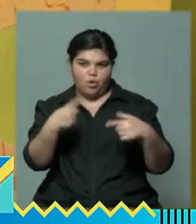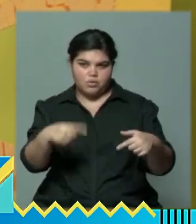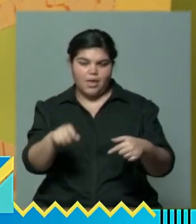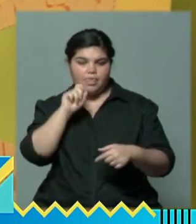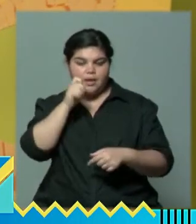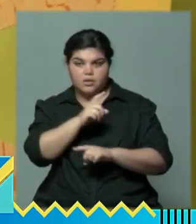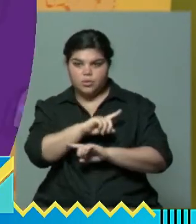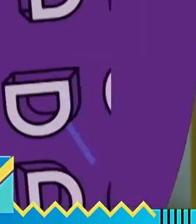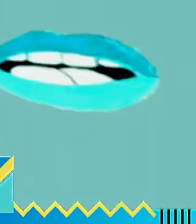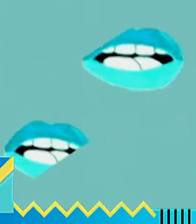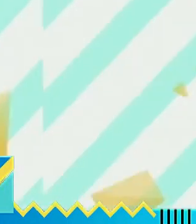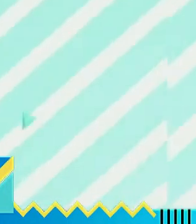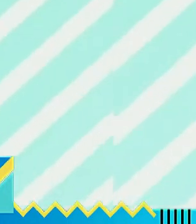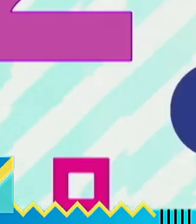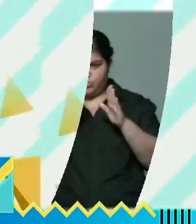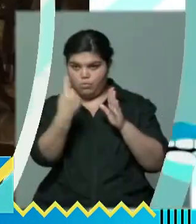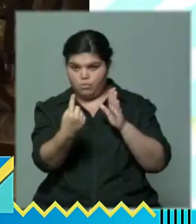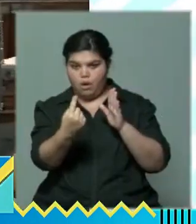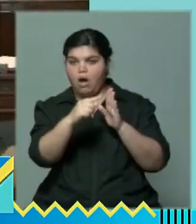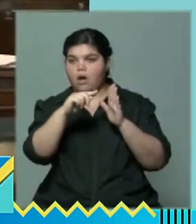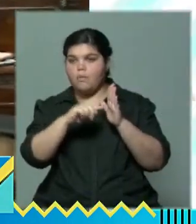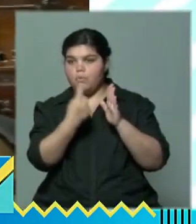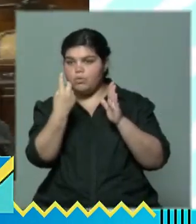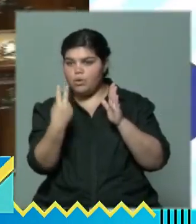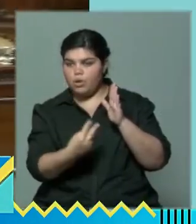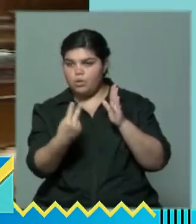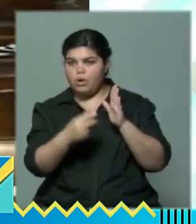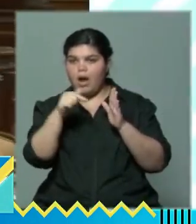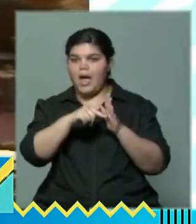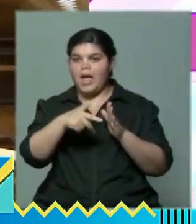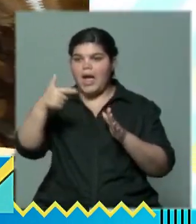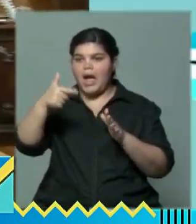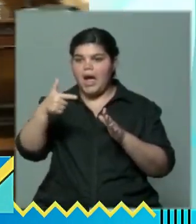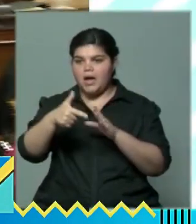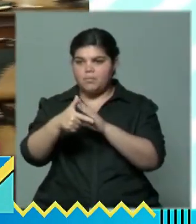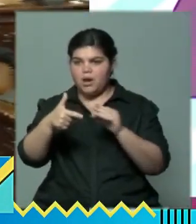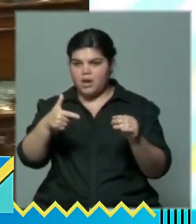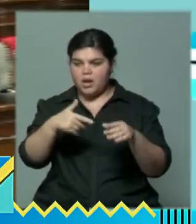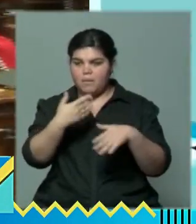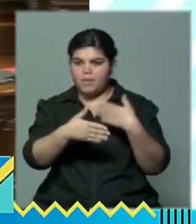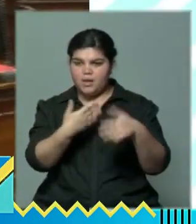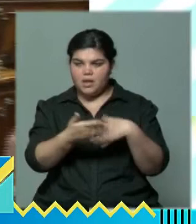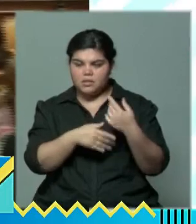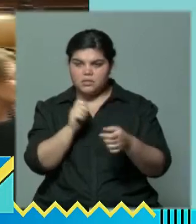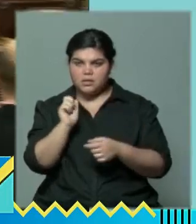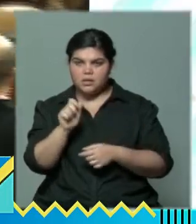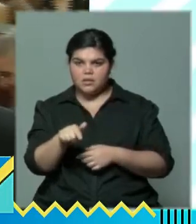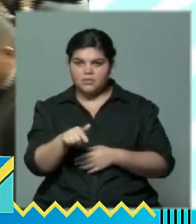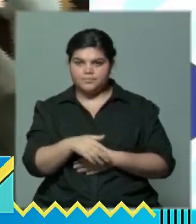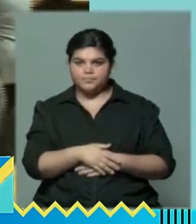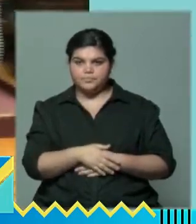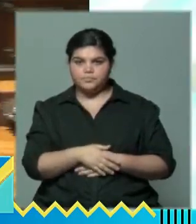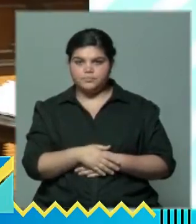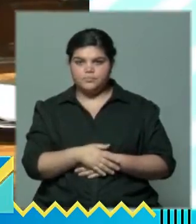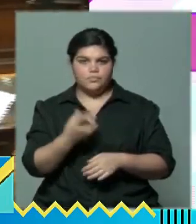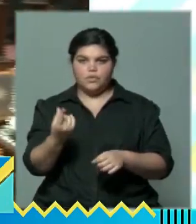segundo artículo, que habla de las armas de juguete, las réplicas, no exista ni siquiera la posibilidad